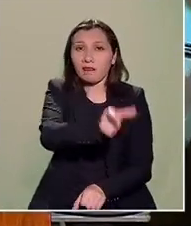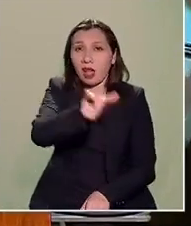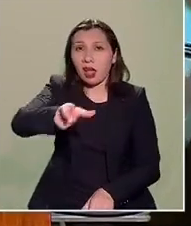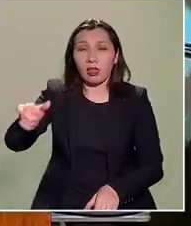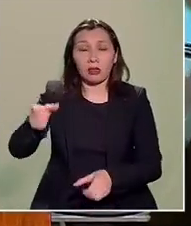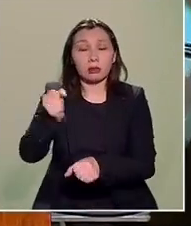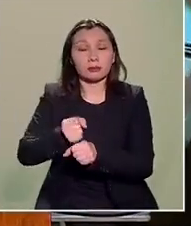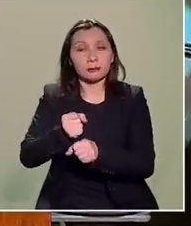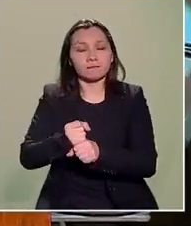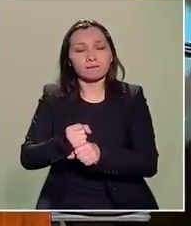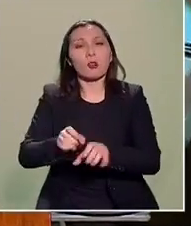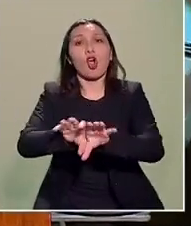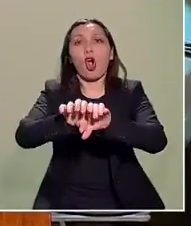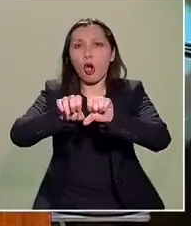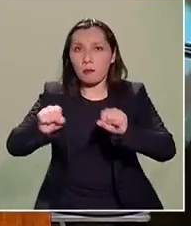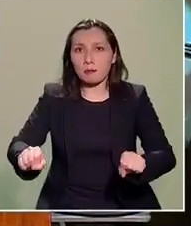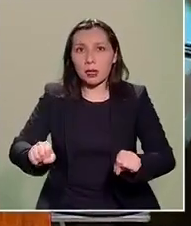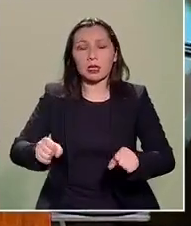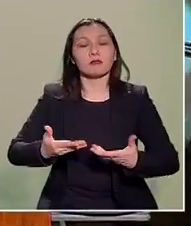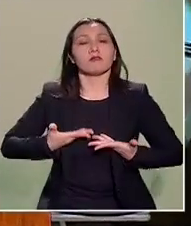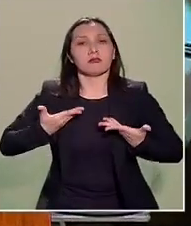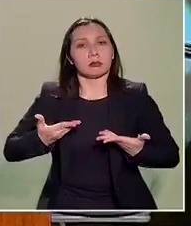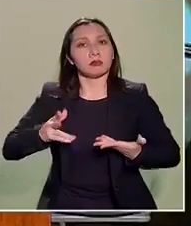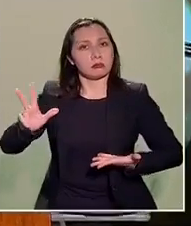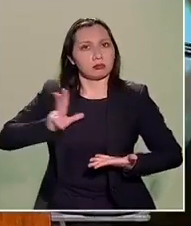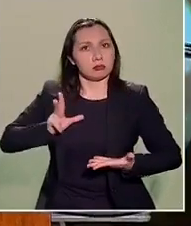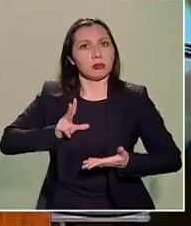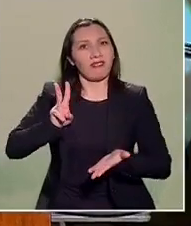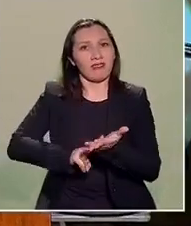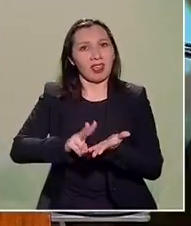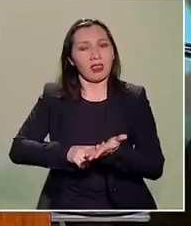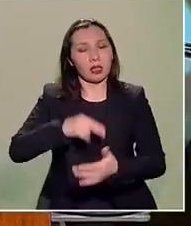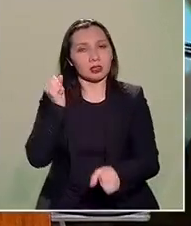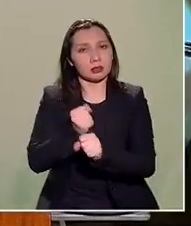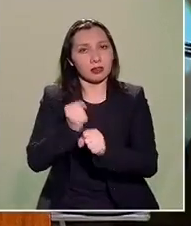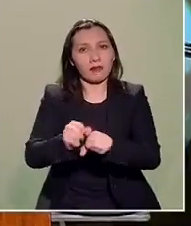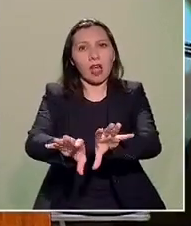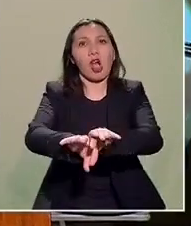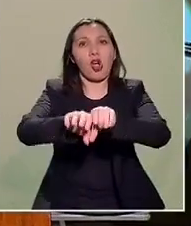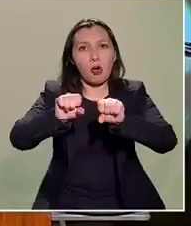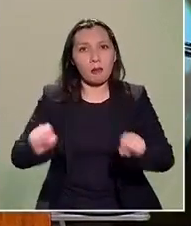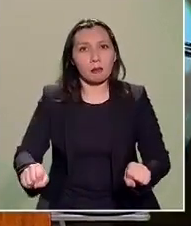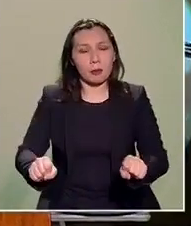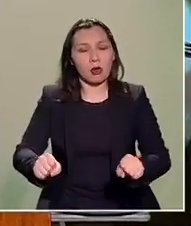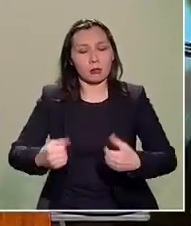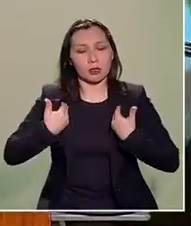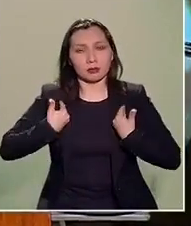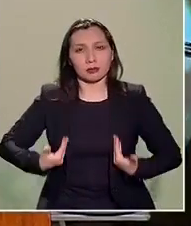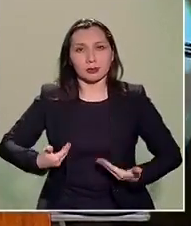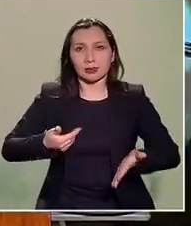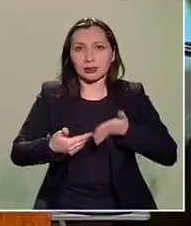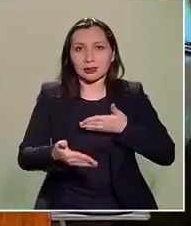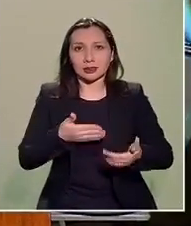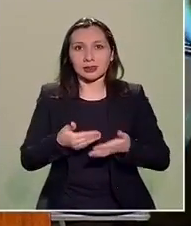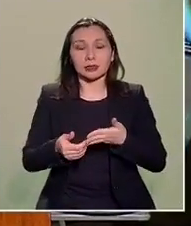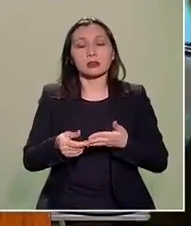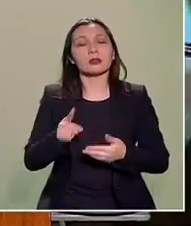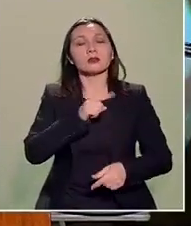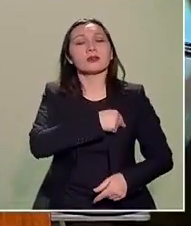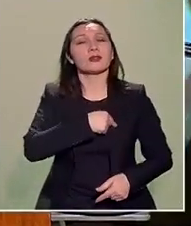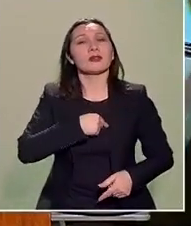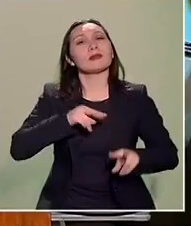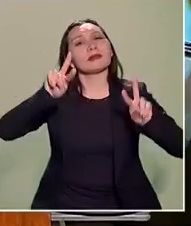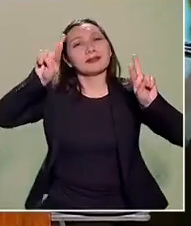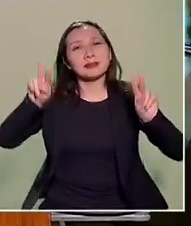se comprometan a tener una actitud honesta un compromiso con su esencia a lo que llamamos